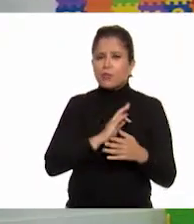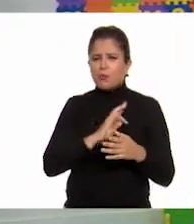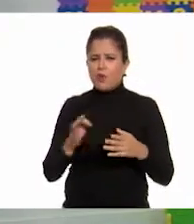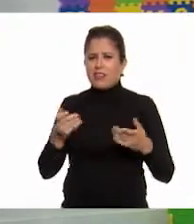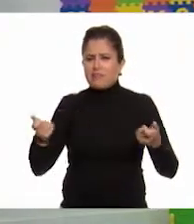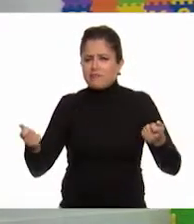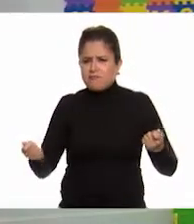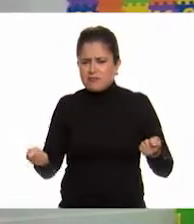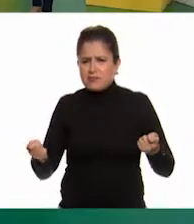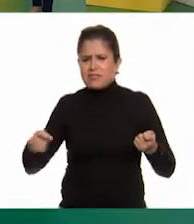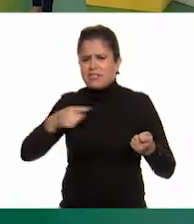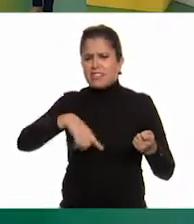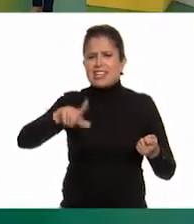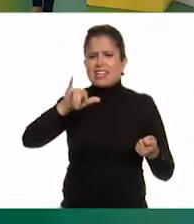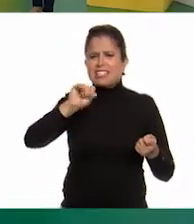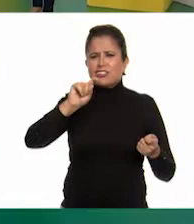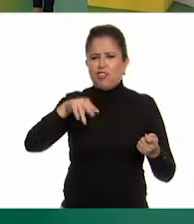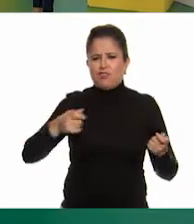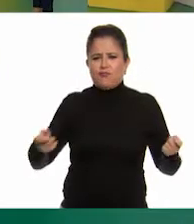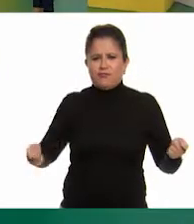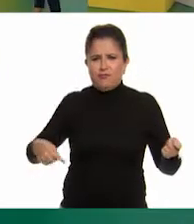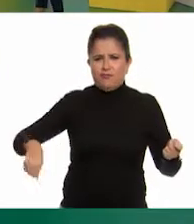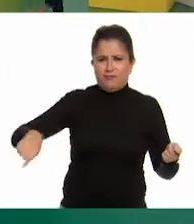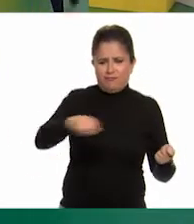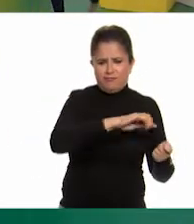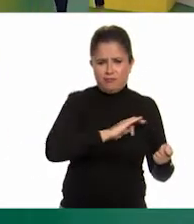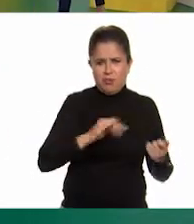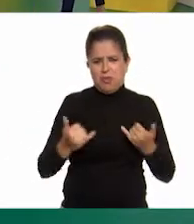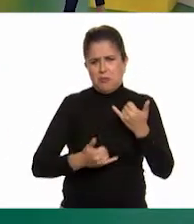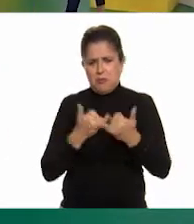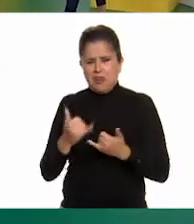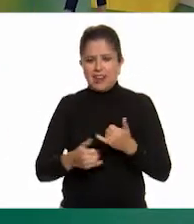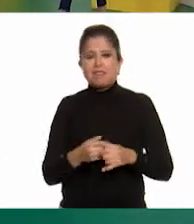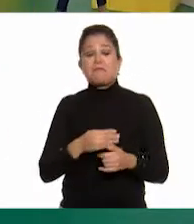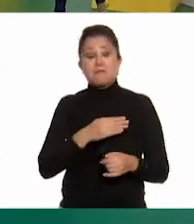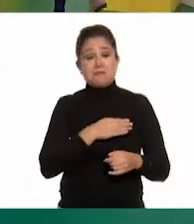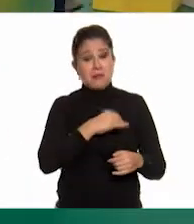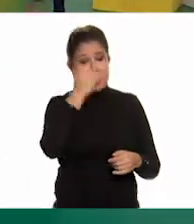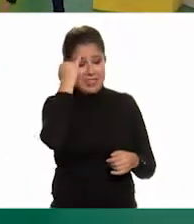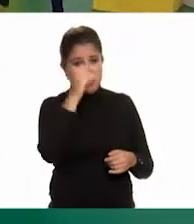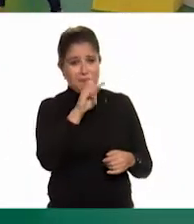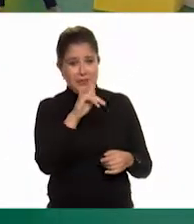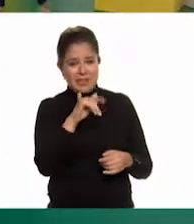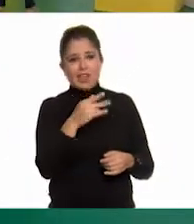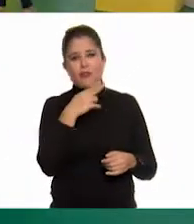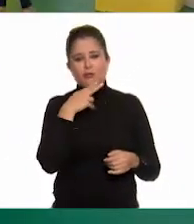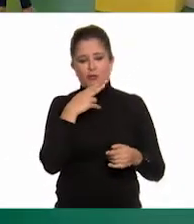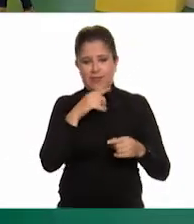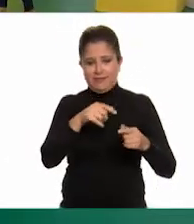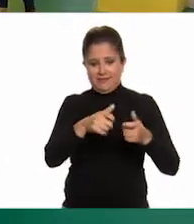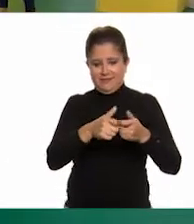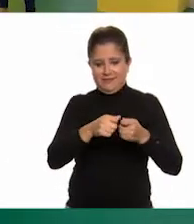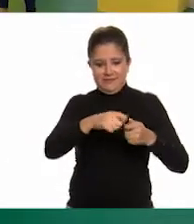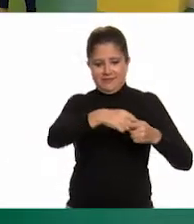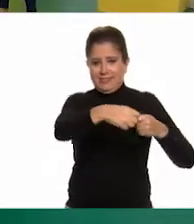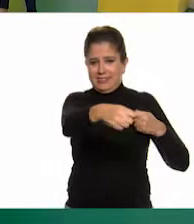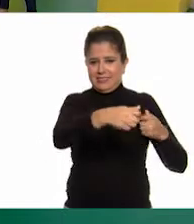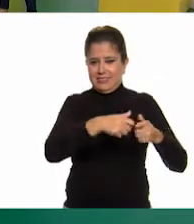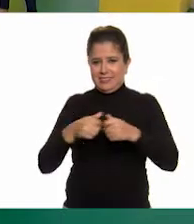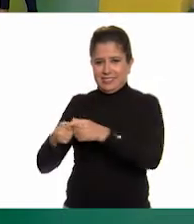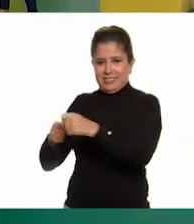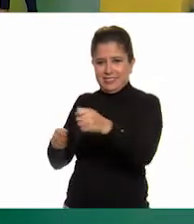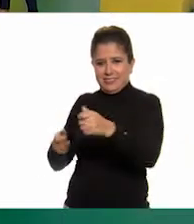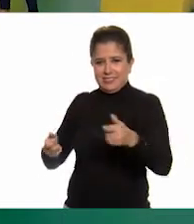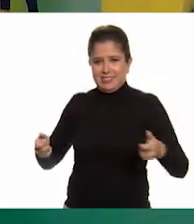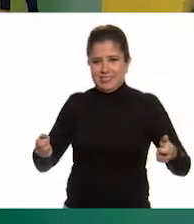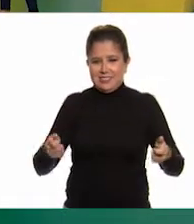listones también. Podemos trabajar con los listones. Muy bien, muy buena idea, Pili. Entonces, vamos a usar los listones. Lo